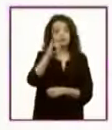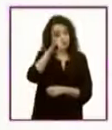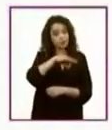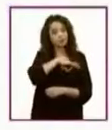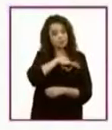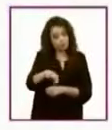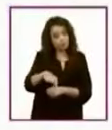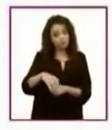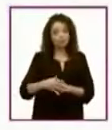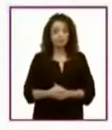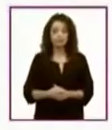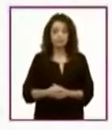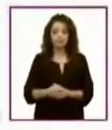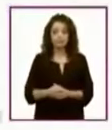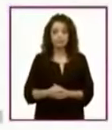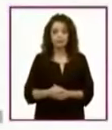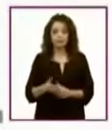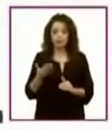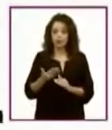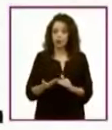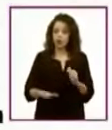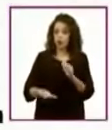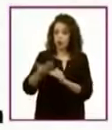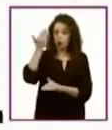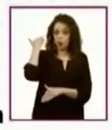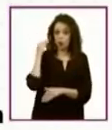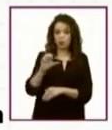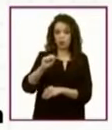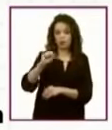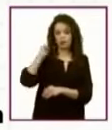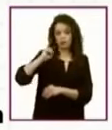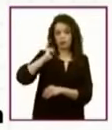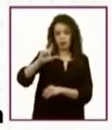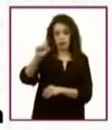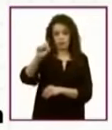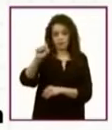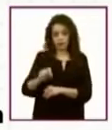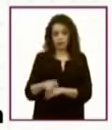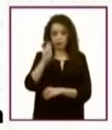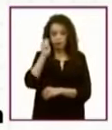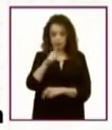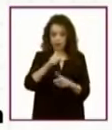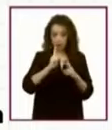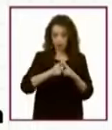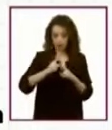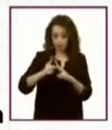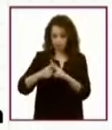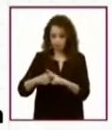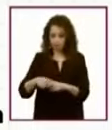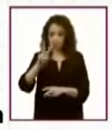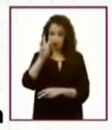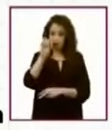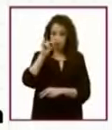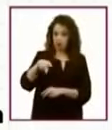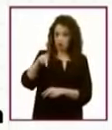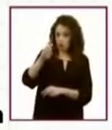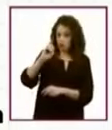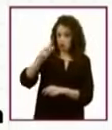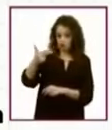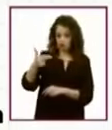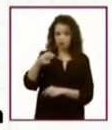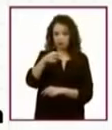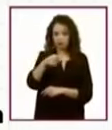A principios del siglo XX, el matemático sueco Niels Fabian Hell von Koch dio a conocer una curva